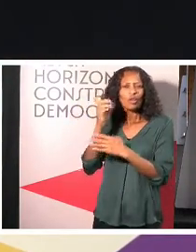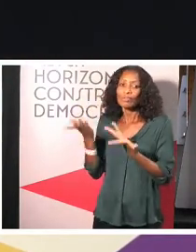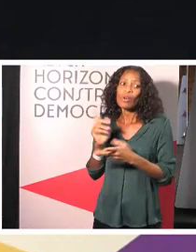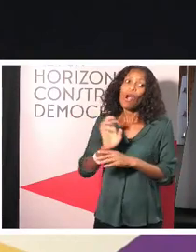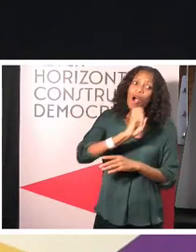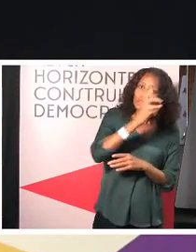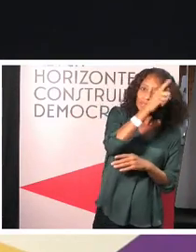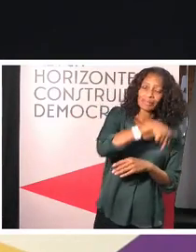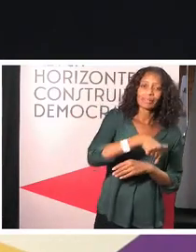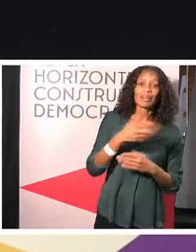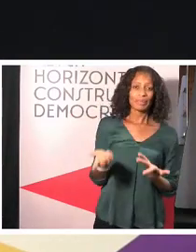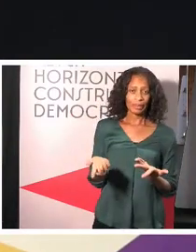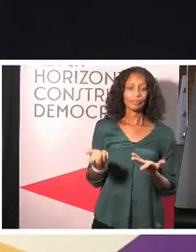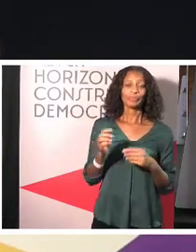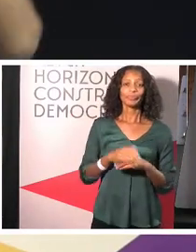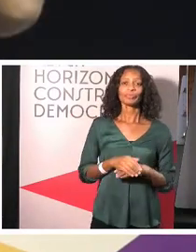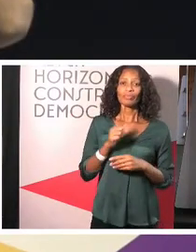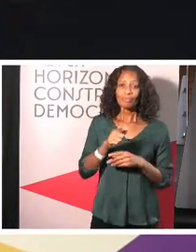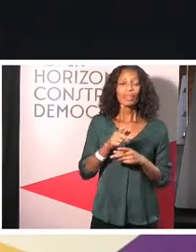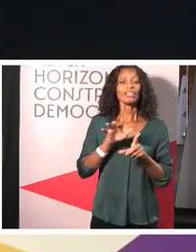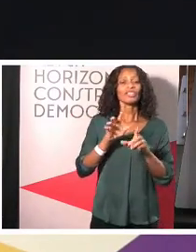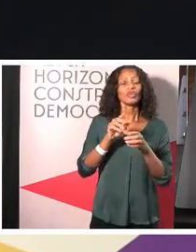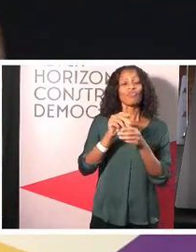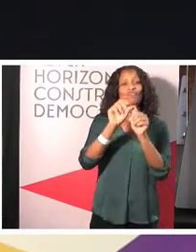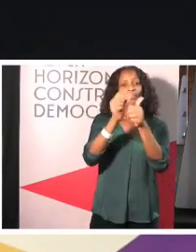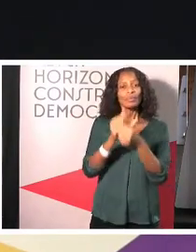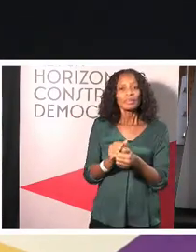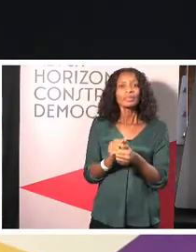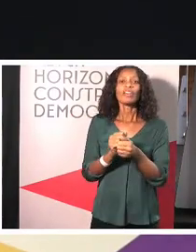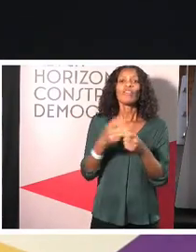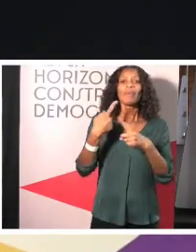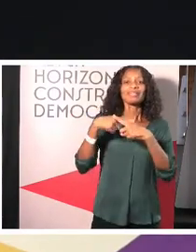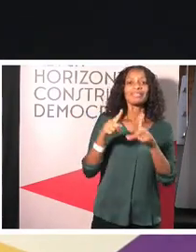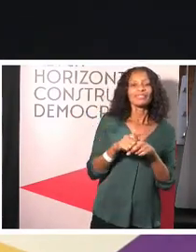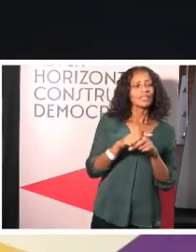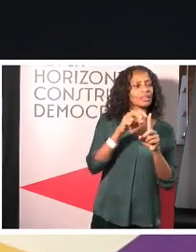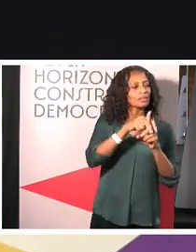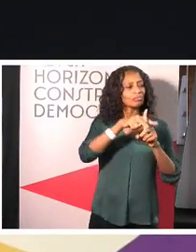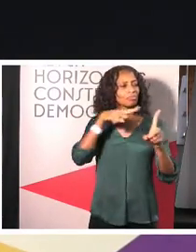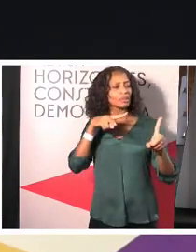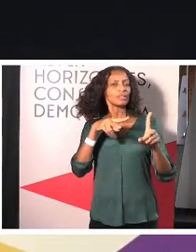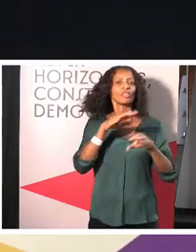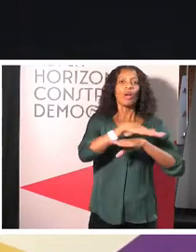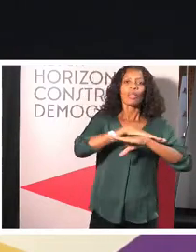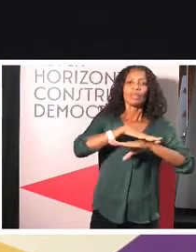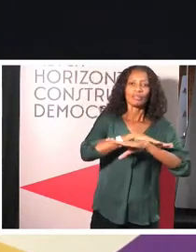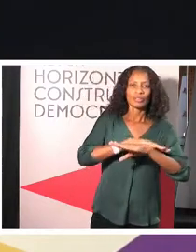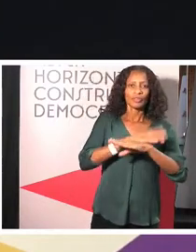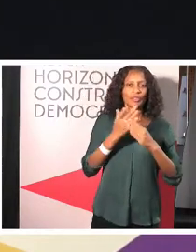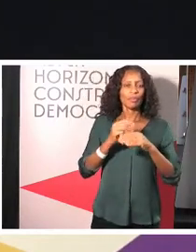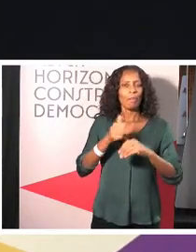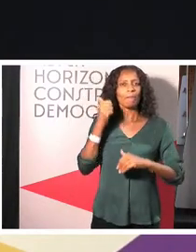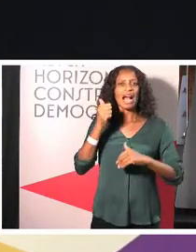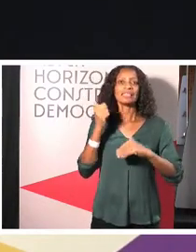públicos, ¿no?, de una manera distinta a la visión del Estado de más de arriba hacia abajo, ¿no? Entonces, creo que